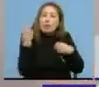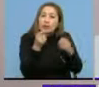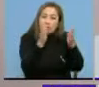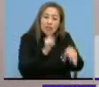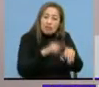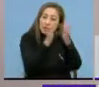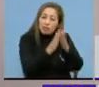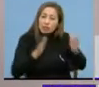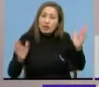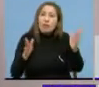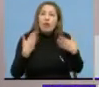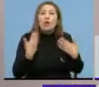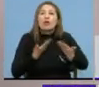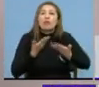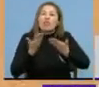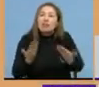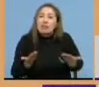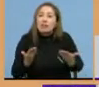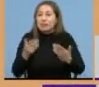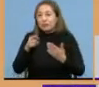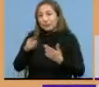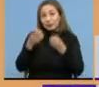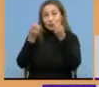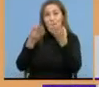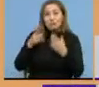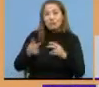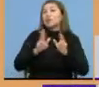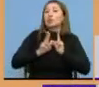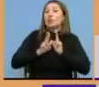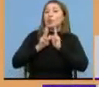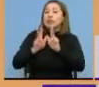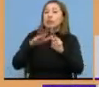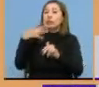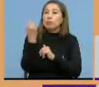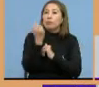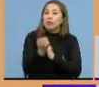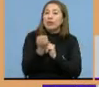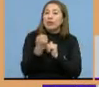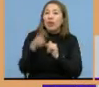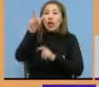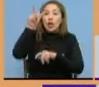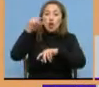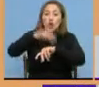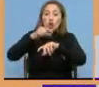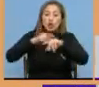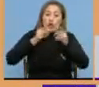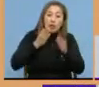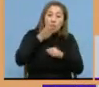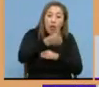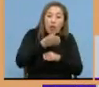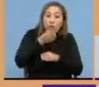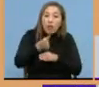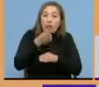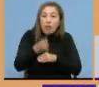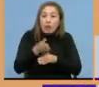tiempo que les ha tocado atender bien lo que quiero destacar es los itinerantes que son las especialidades